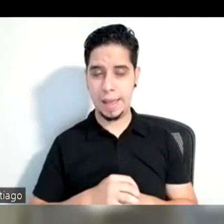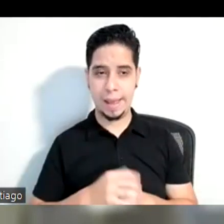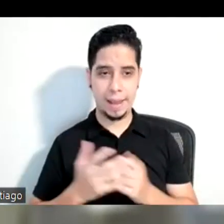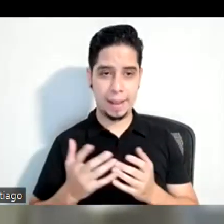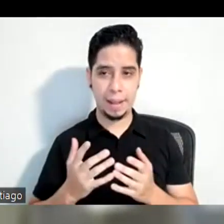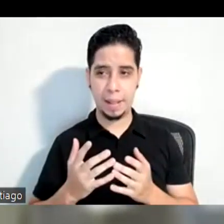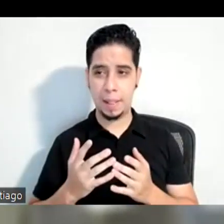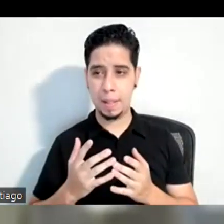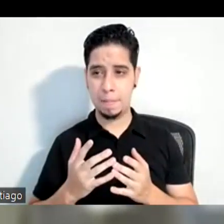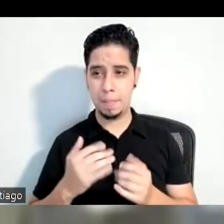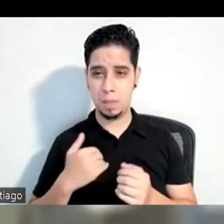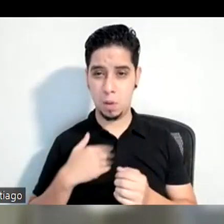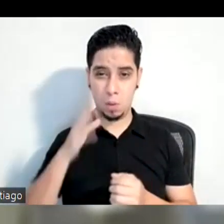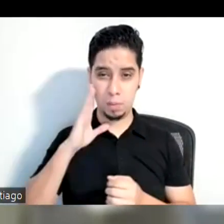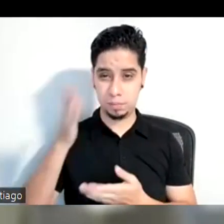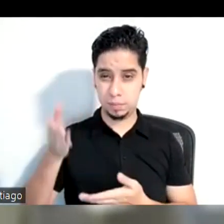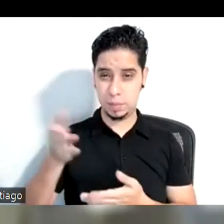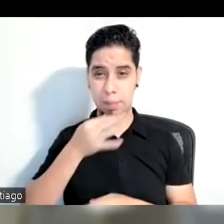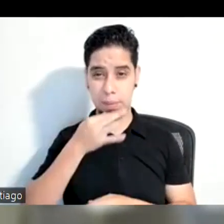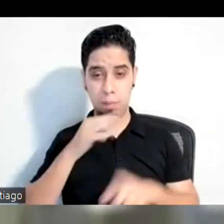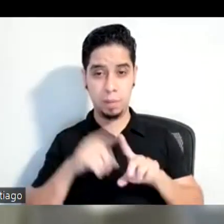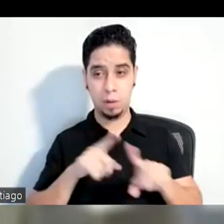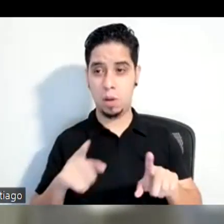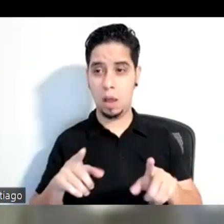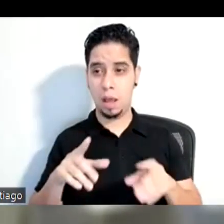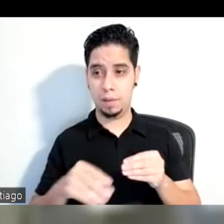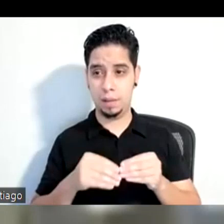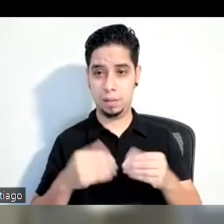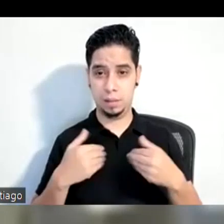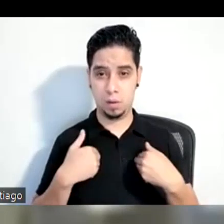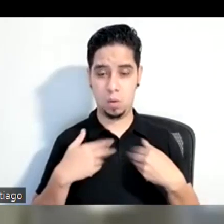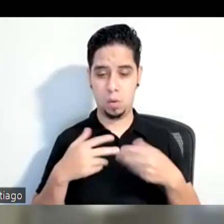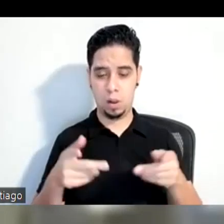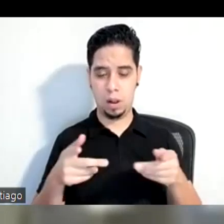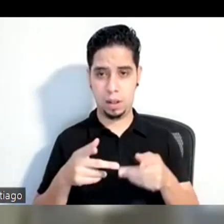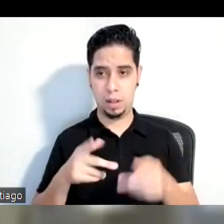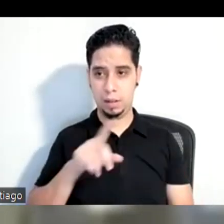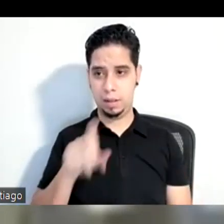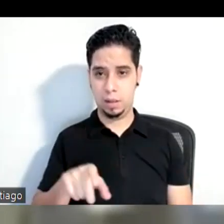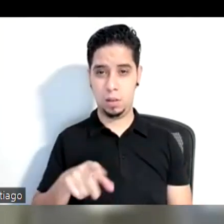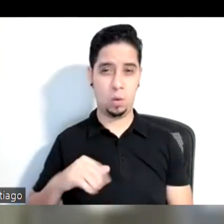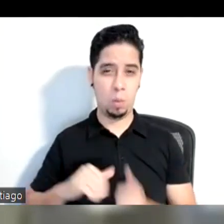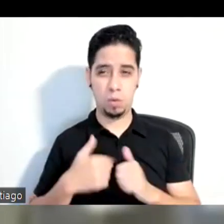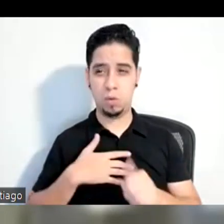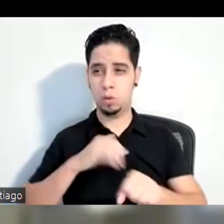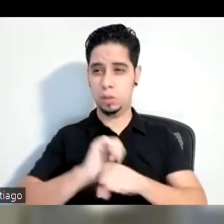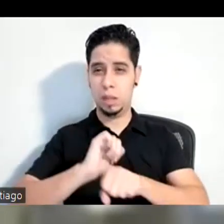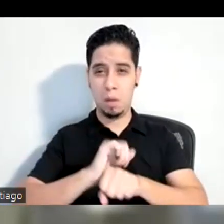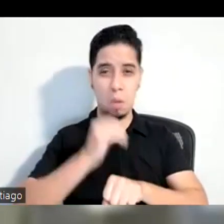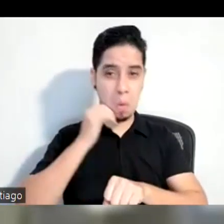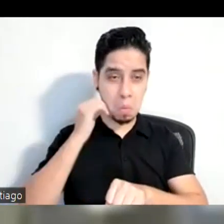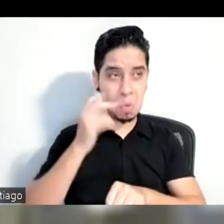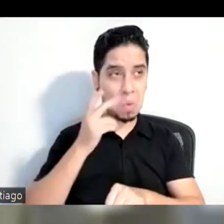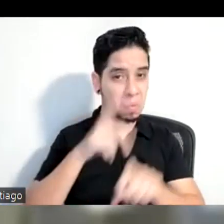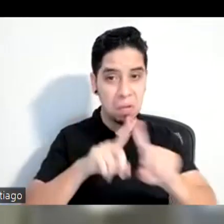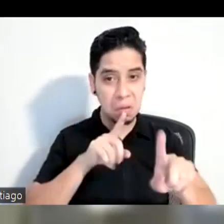Así que voy a estar por allí pronto, pero aparte de eso, pues tengo mi centro de Texas. Y como trabajo desde mi casa, pues realmente no he visto tanta diferencia. Yo te